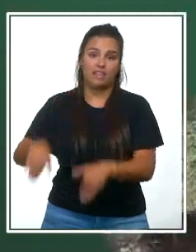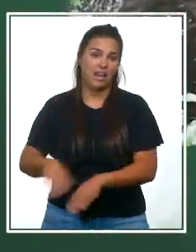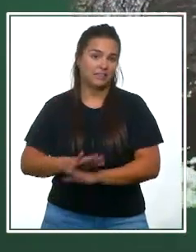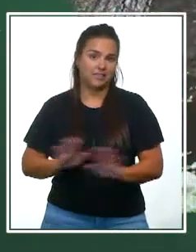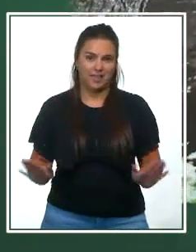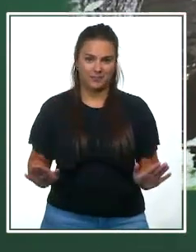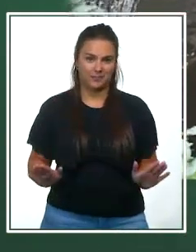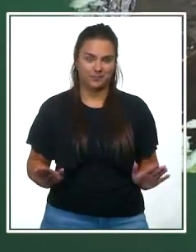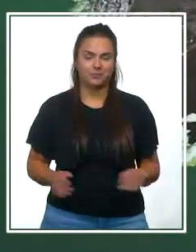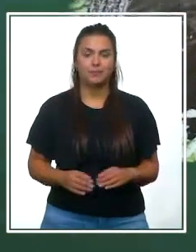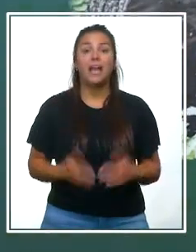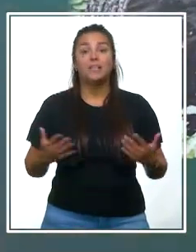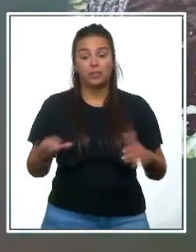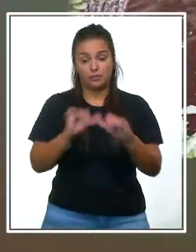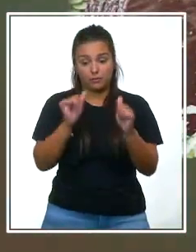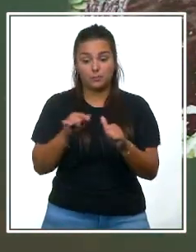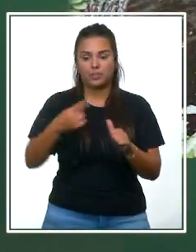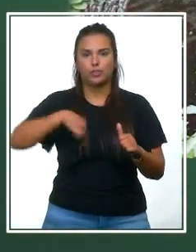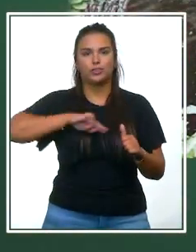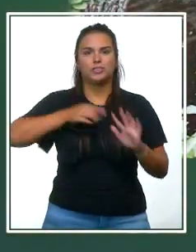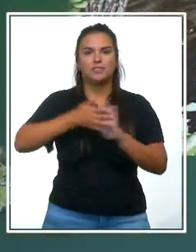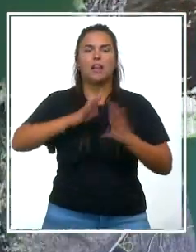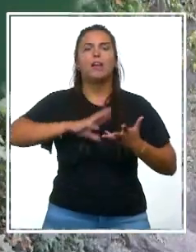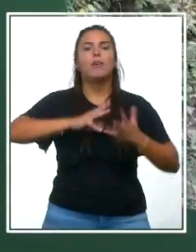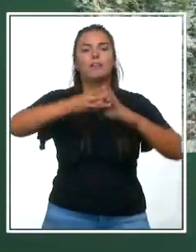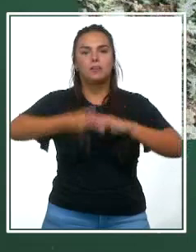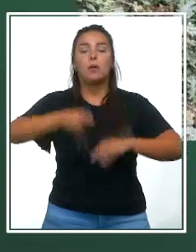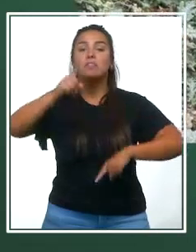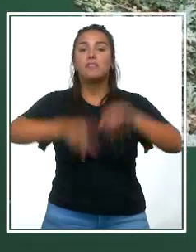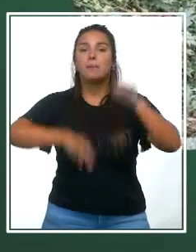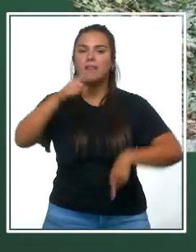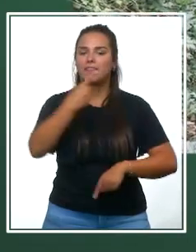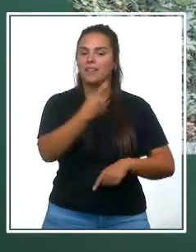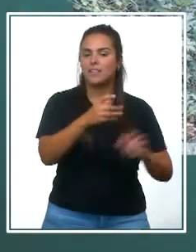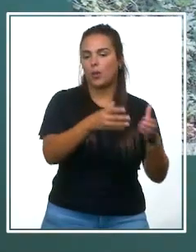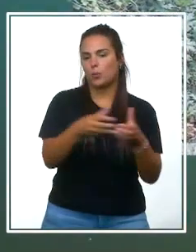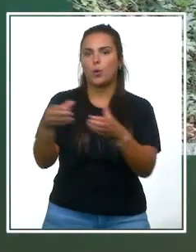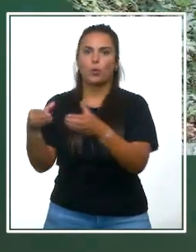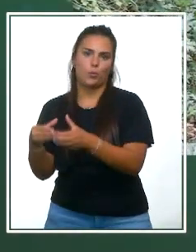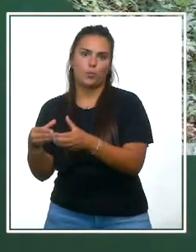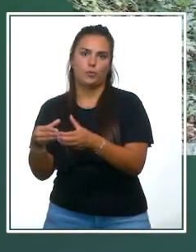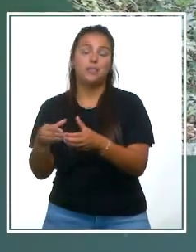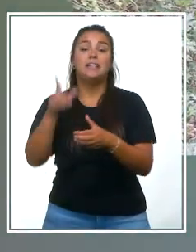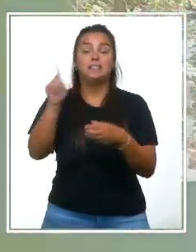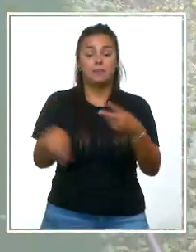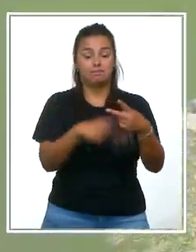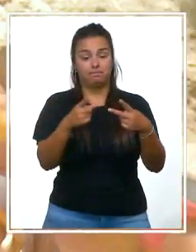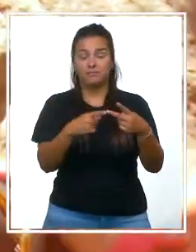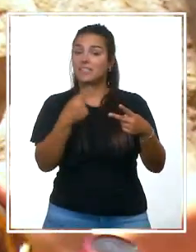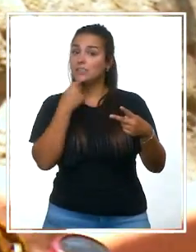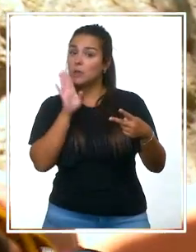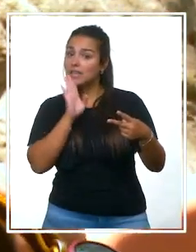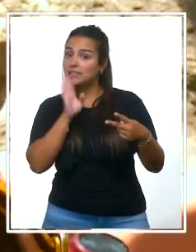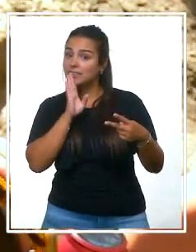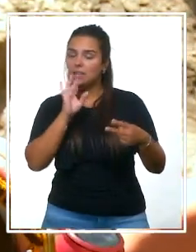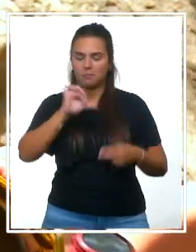barranco. De este modo nos estamos adaptando a las necesidades de cada cual. El otro factor importante